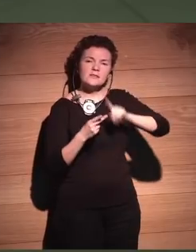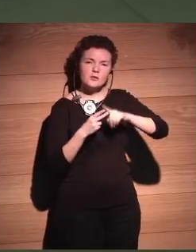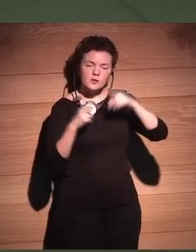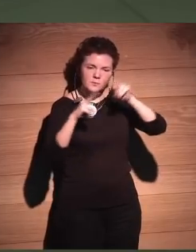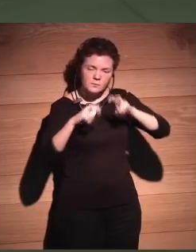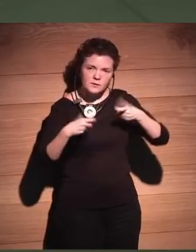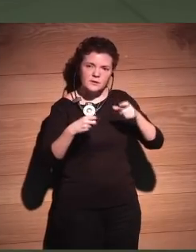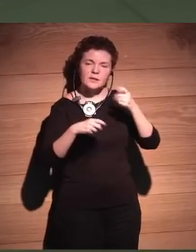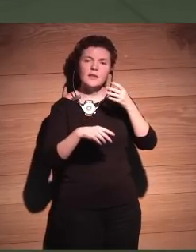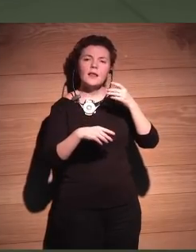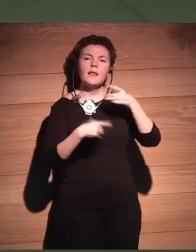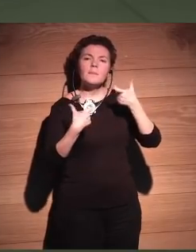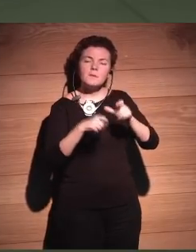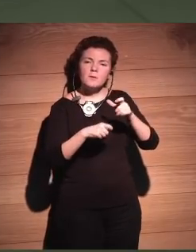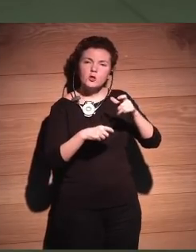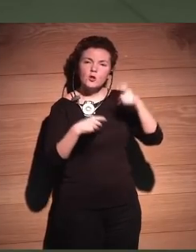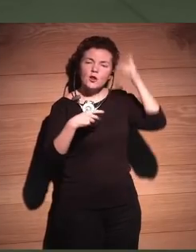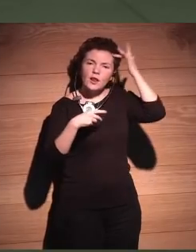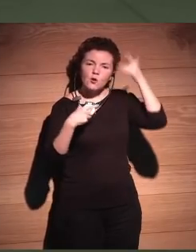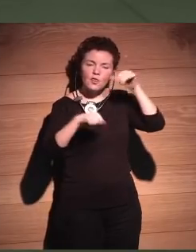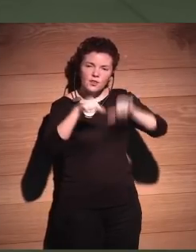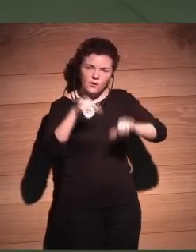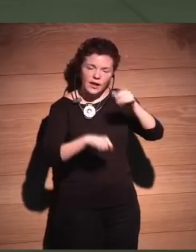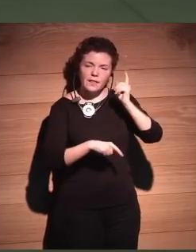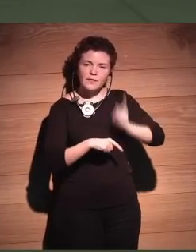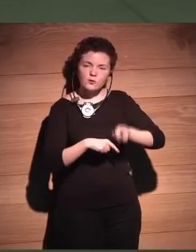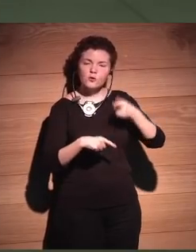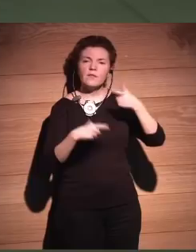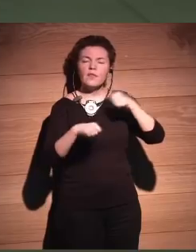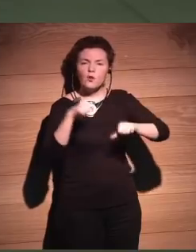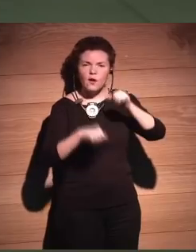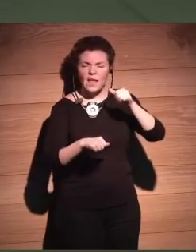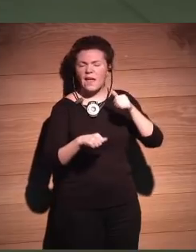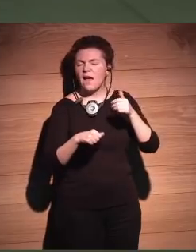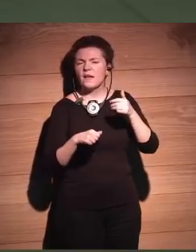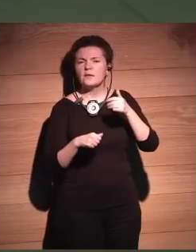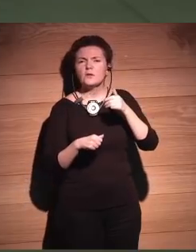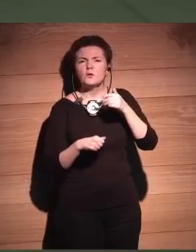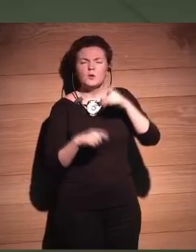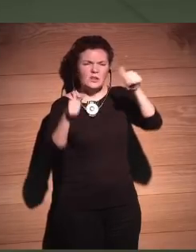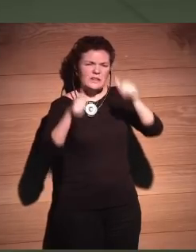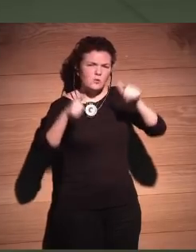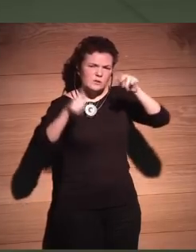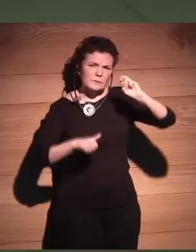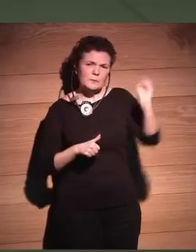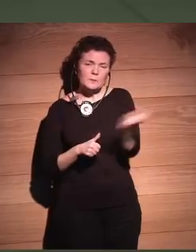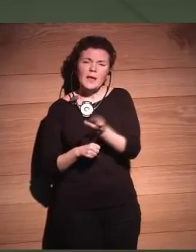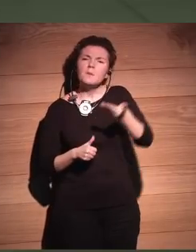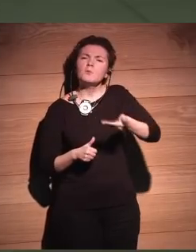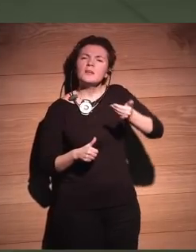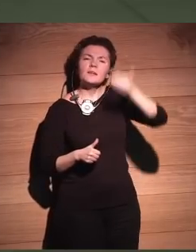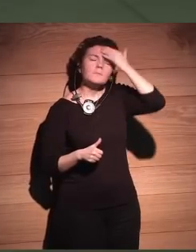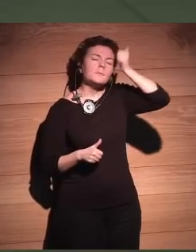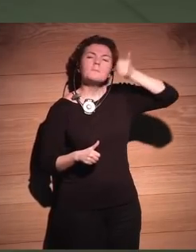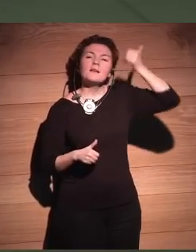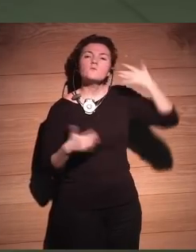Departamento de Neurocirugía y director del Centro de Neurología Intervencionista. Bueno, un montón de títulos. Lo más destacable es que, bueno,